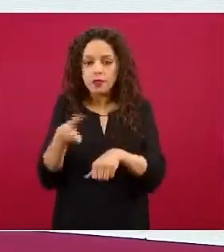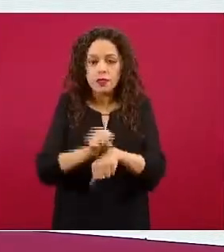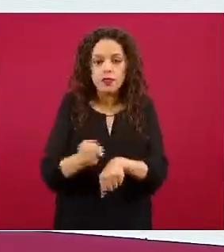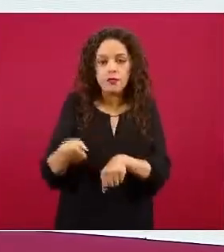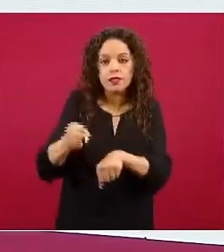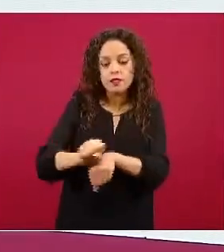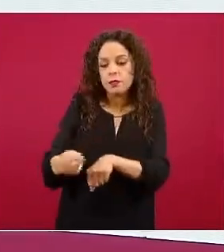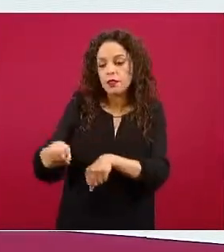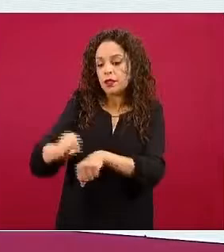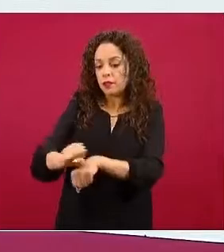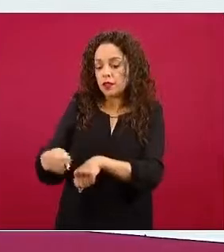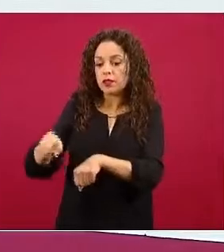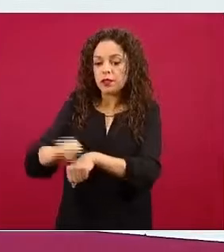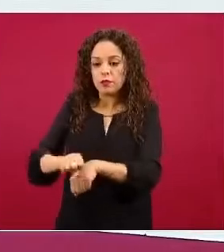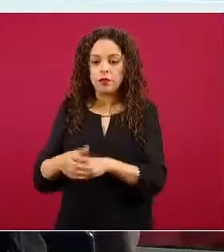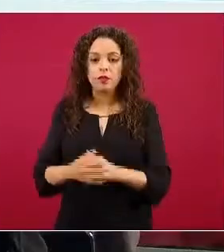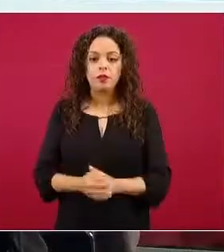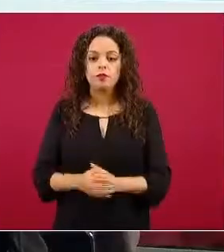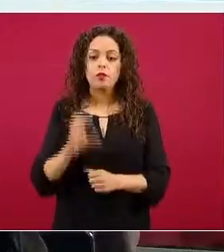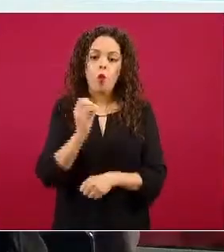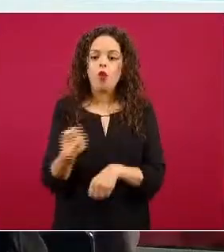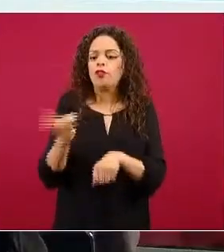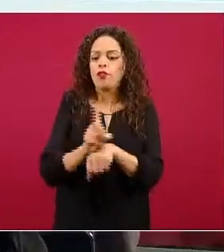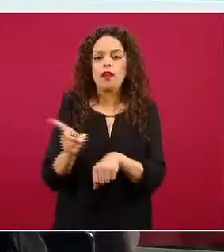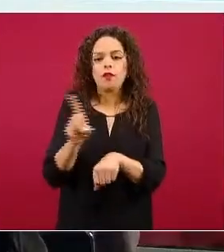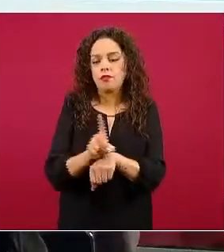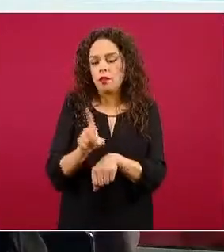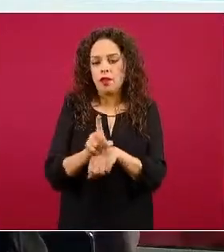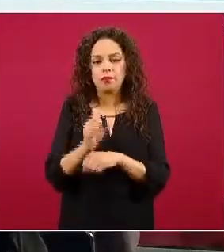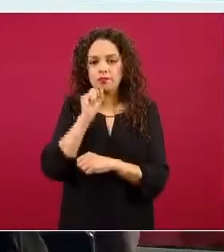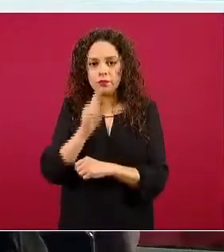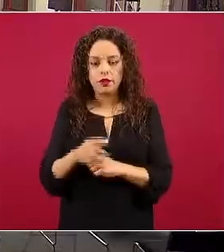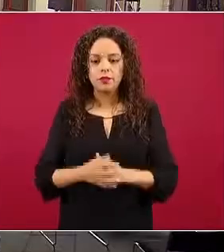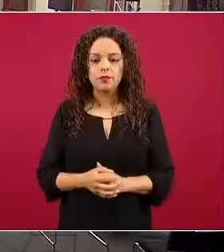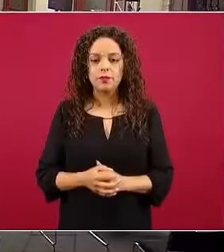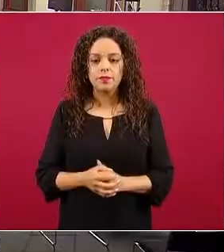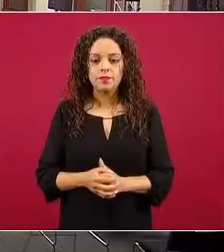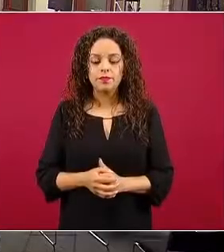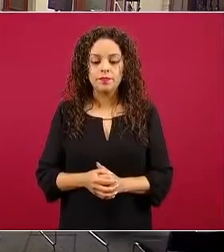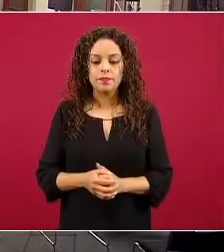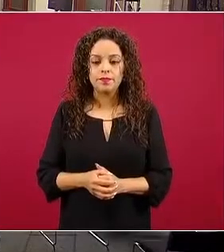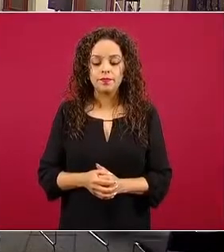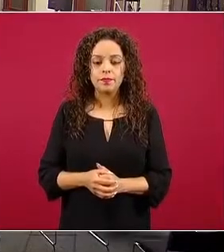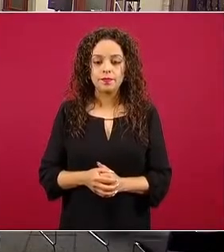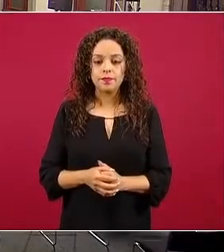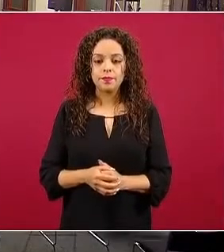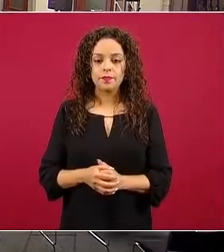semanas previas o los días previos. La siguiente, por favor.